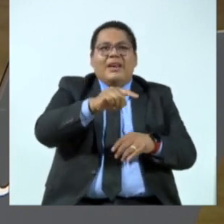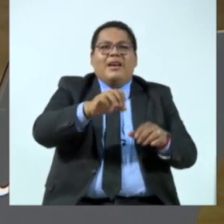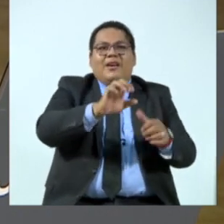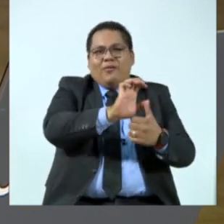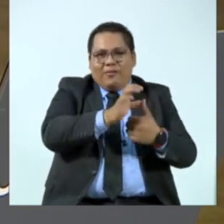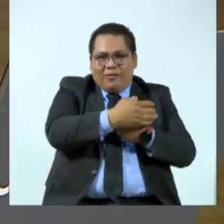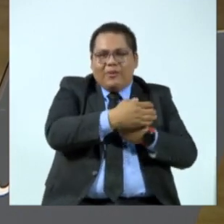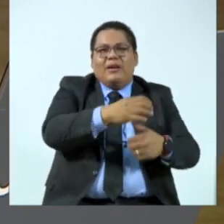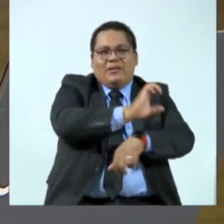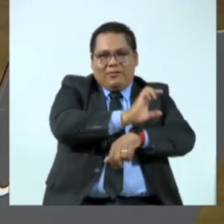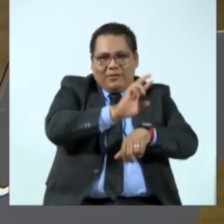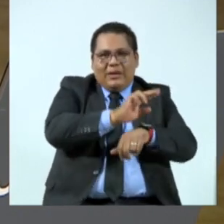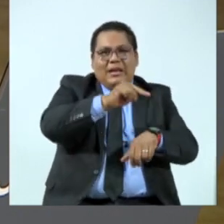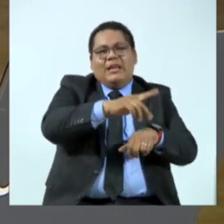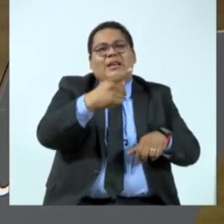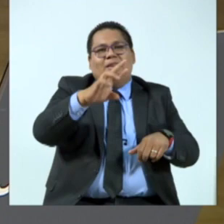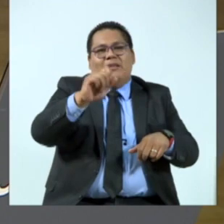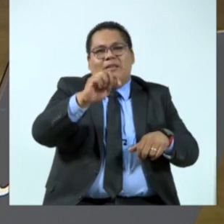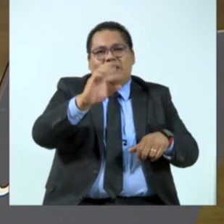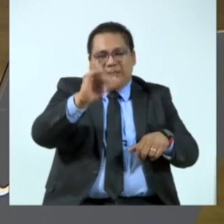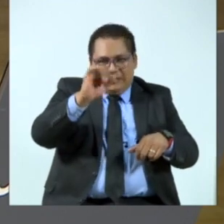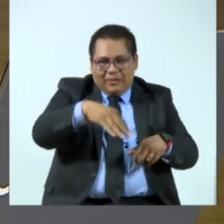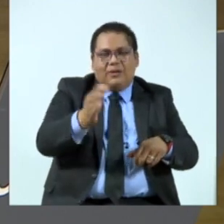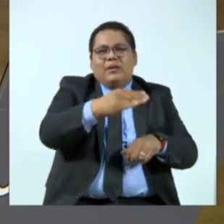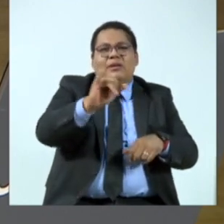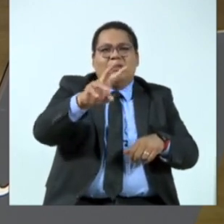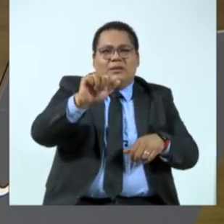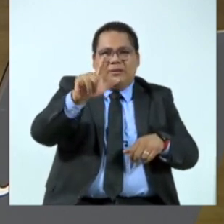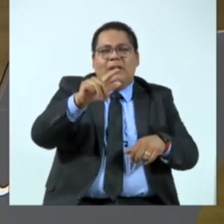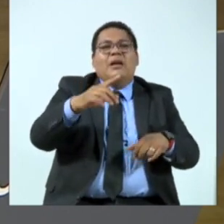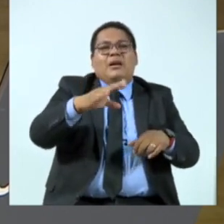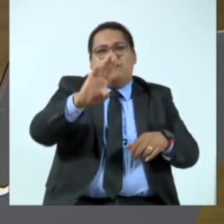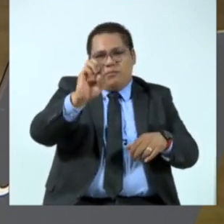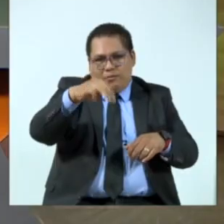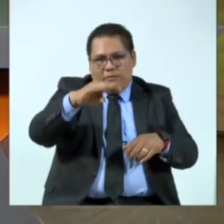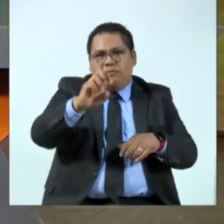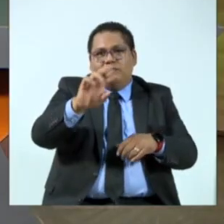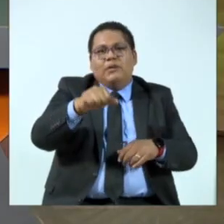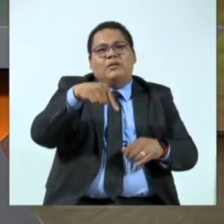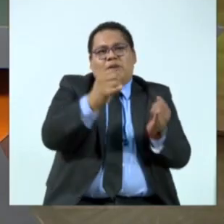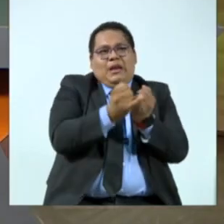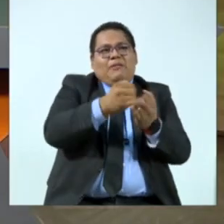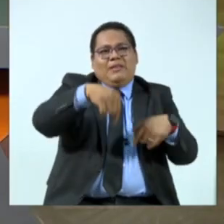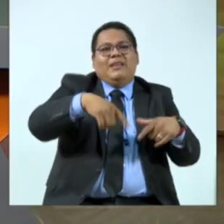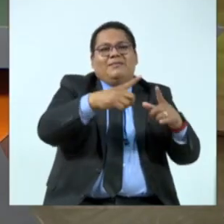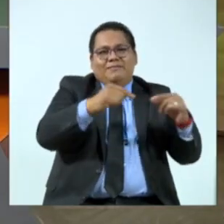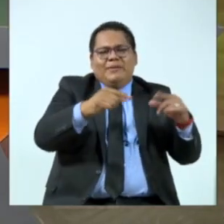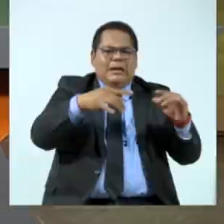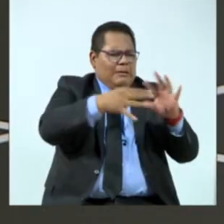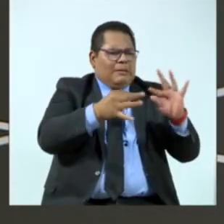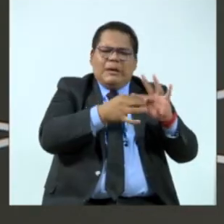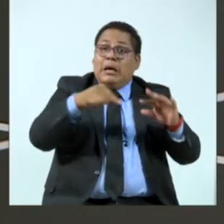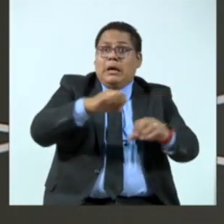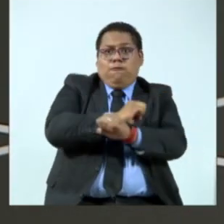municipal de protección civil y bomberos de Zapopan el de y nos va a hablar del decomiso de pólvora cómo está muy bien muchas gracias por la invitación